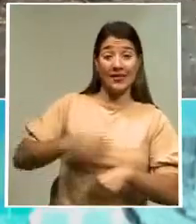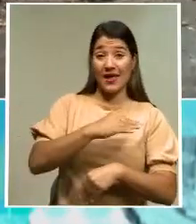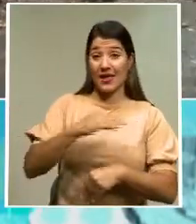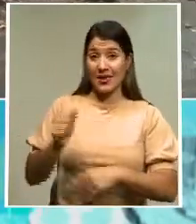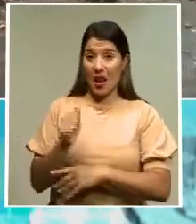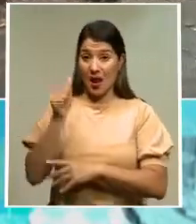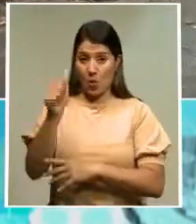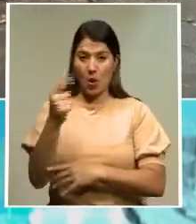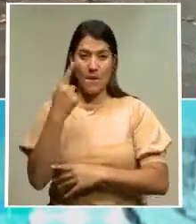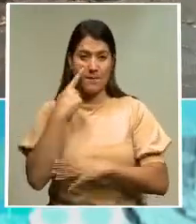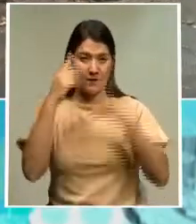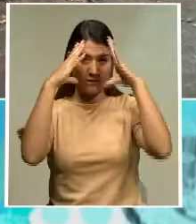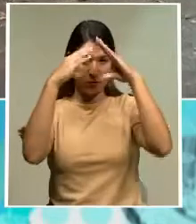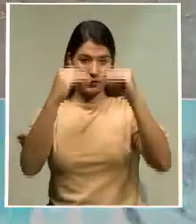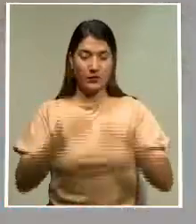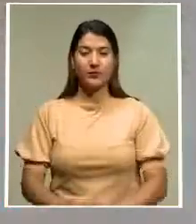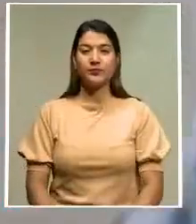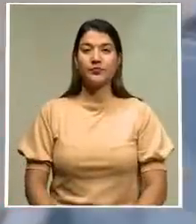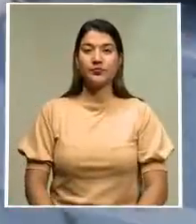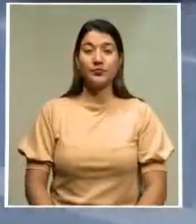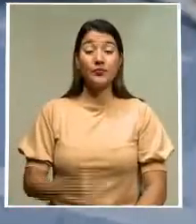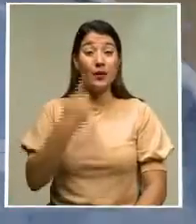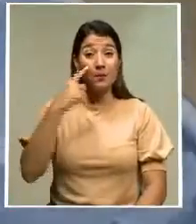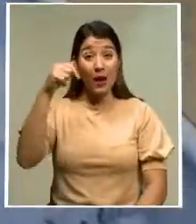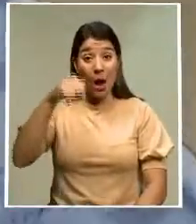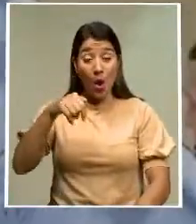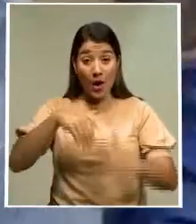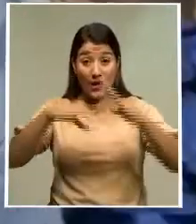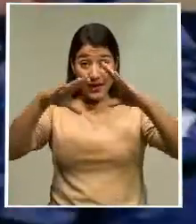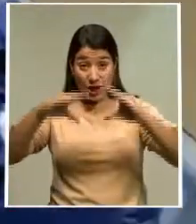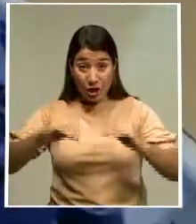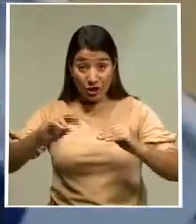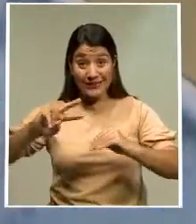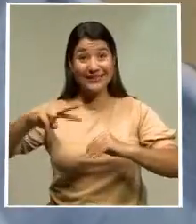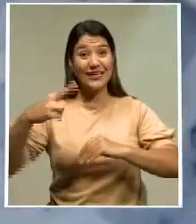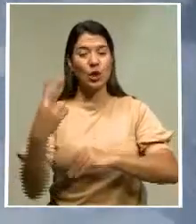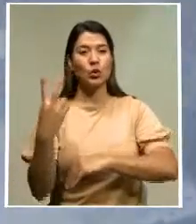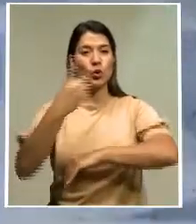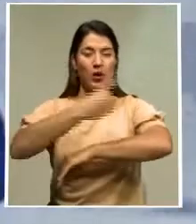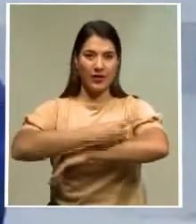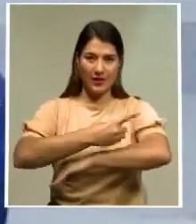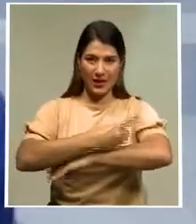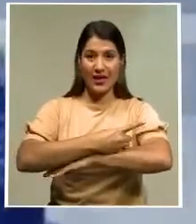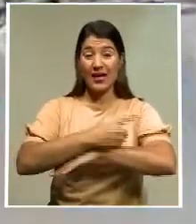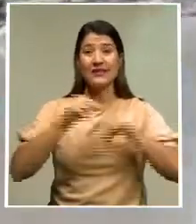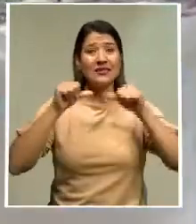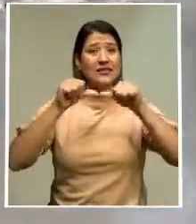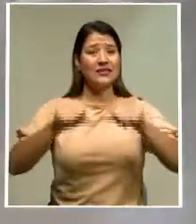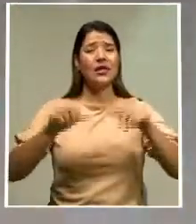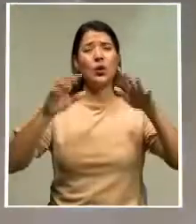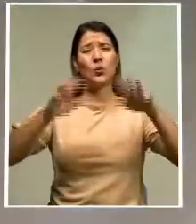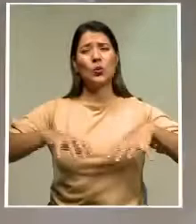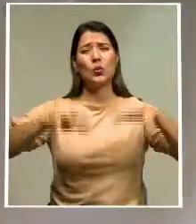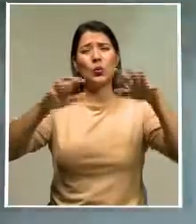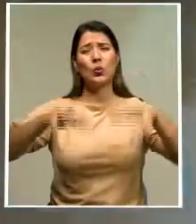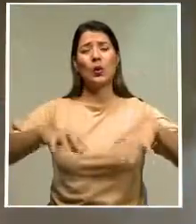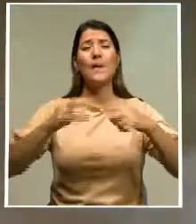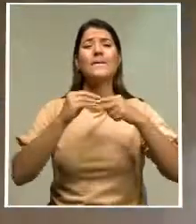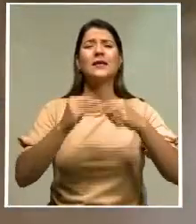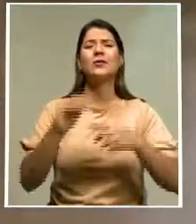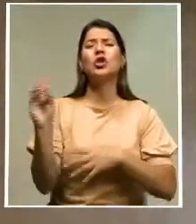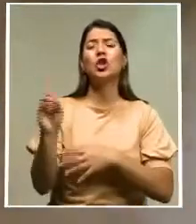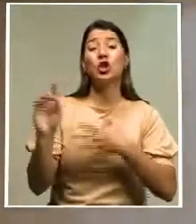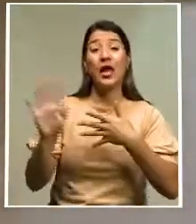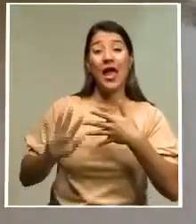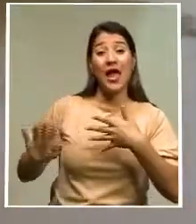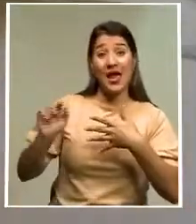información. Para esta noche sería el segundo día consecutivo en que se mantienen las precipitaciones, principalmente para el